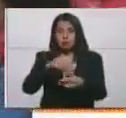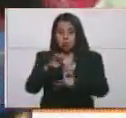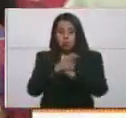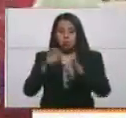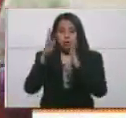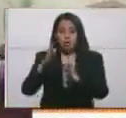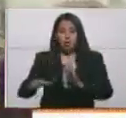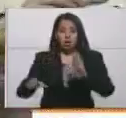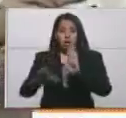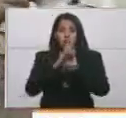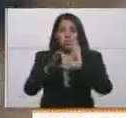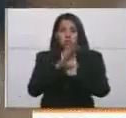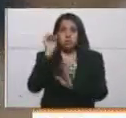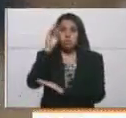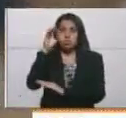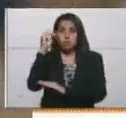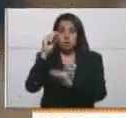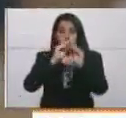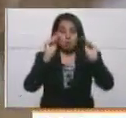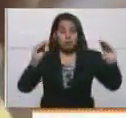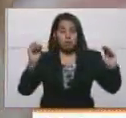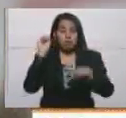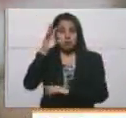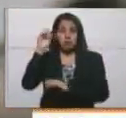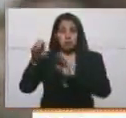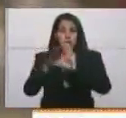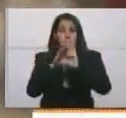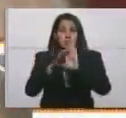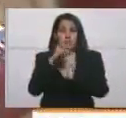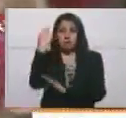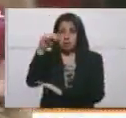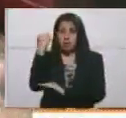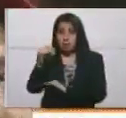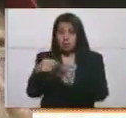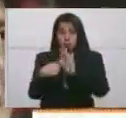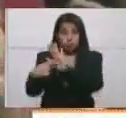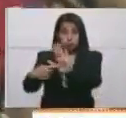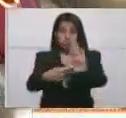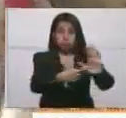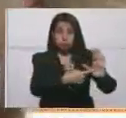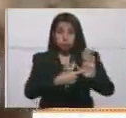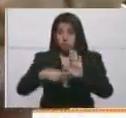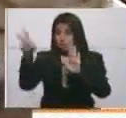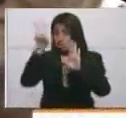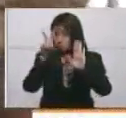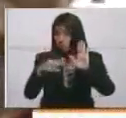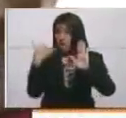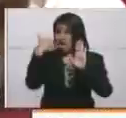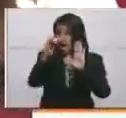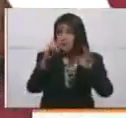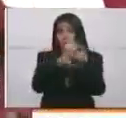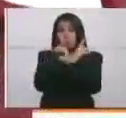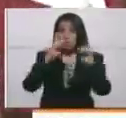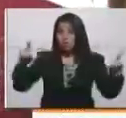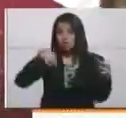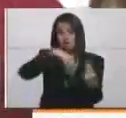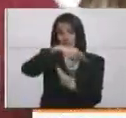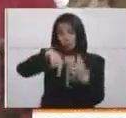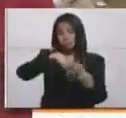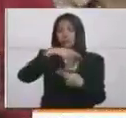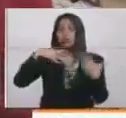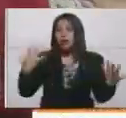en las elecciones convocadas por la Asamblea Nacional Constituyente, a demostrar que Venezuela tiene una democracia revolucionaria,